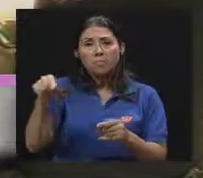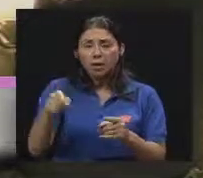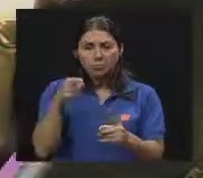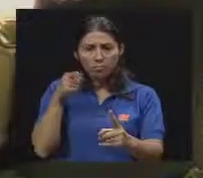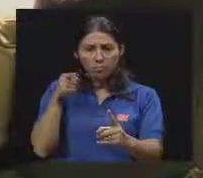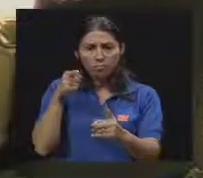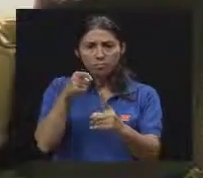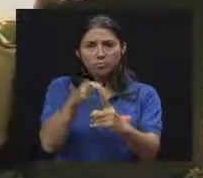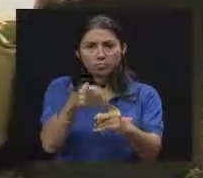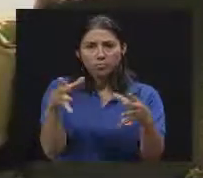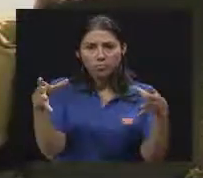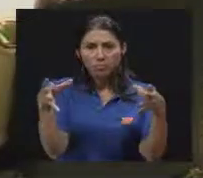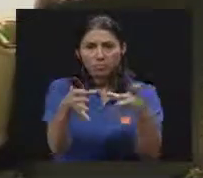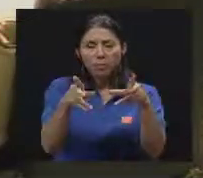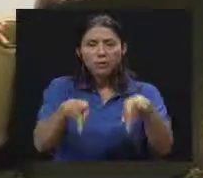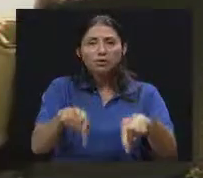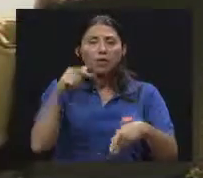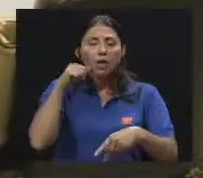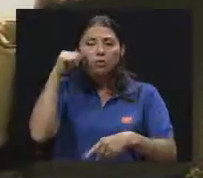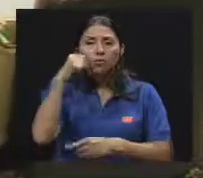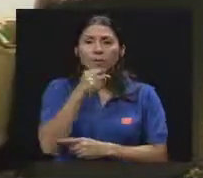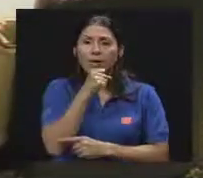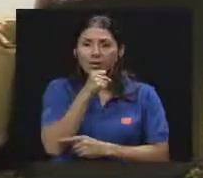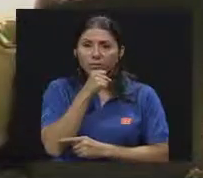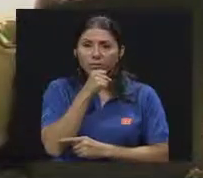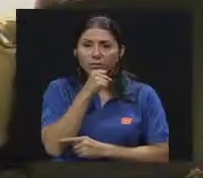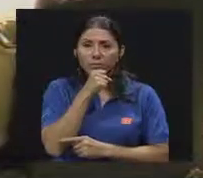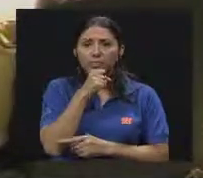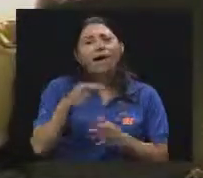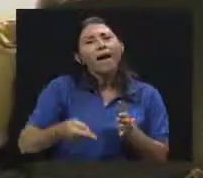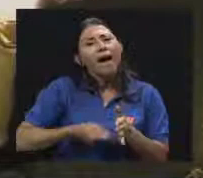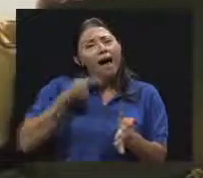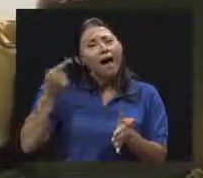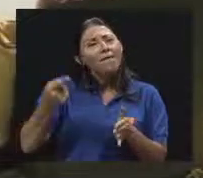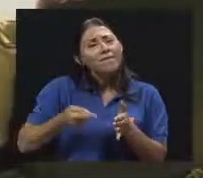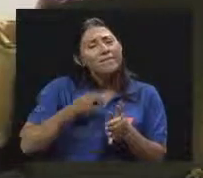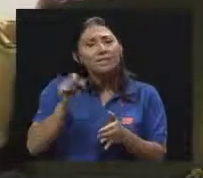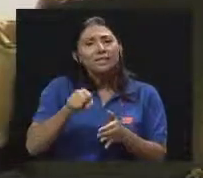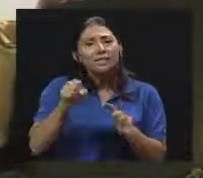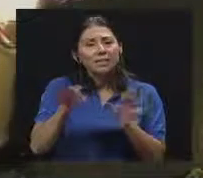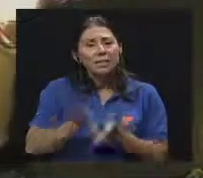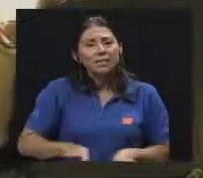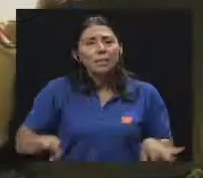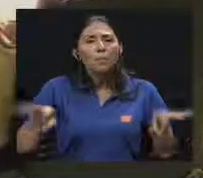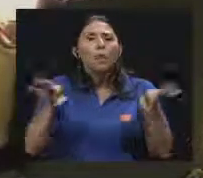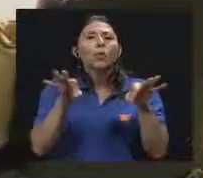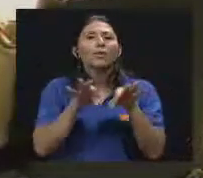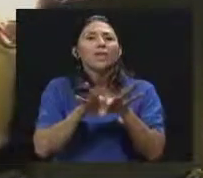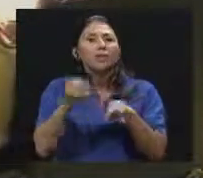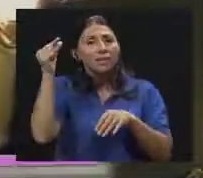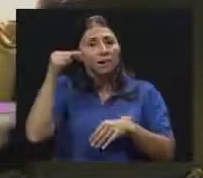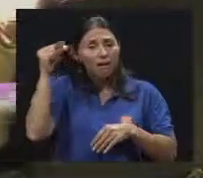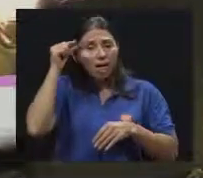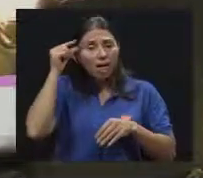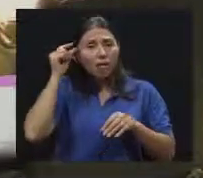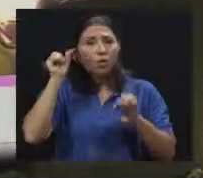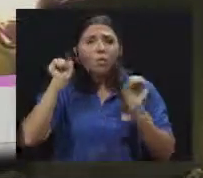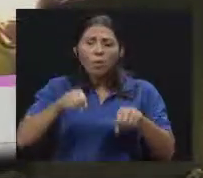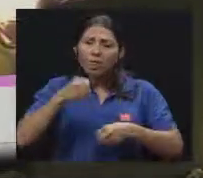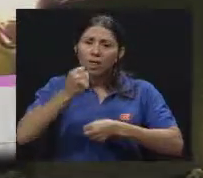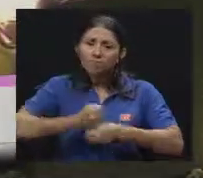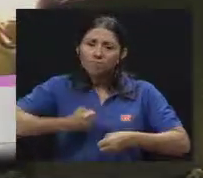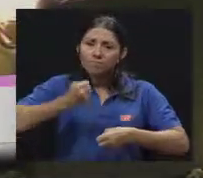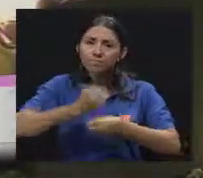un sector de la población, ¿verdad?, adulta mayor, donde sí a veces pues es importante también desde el Estado poder hacer